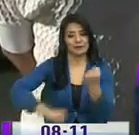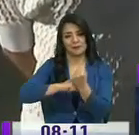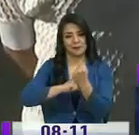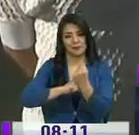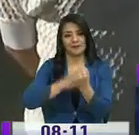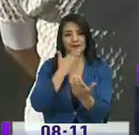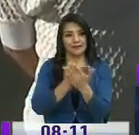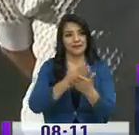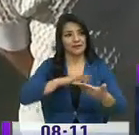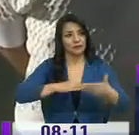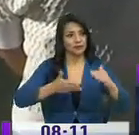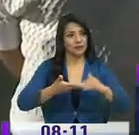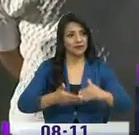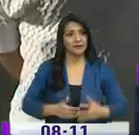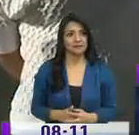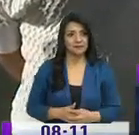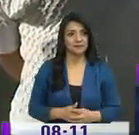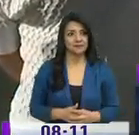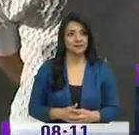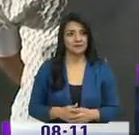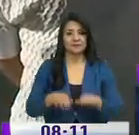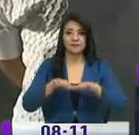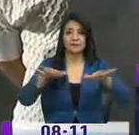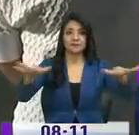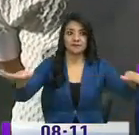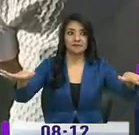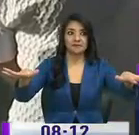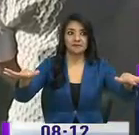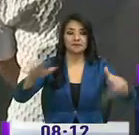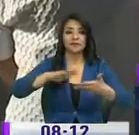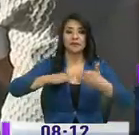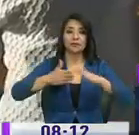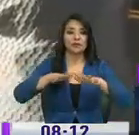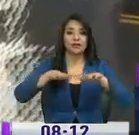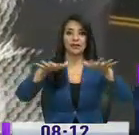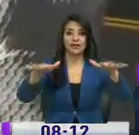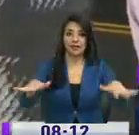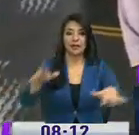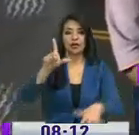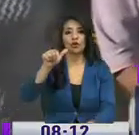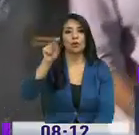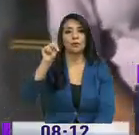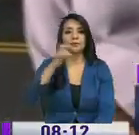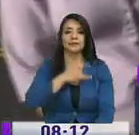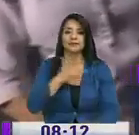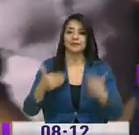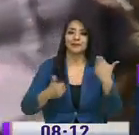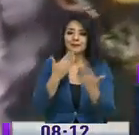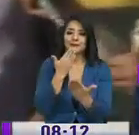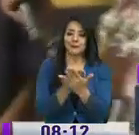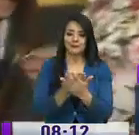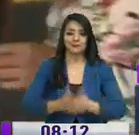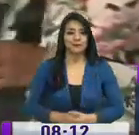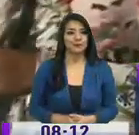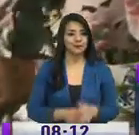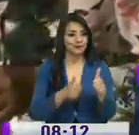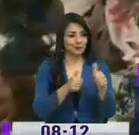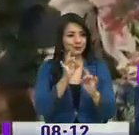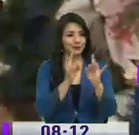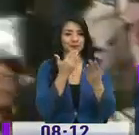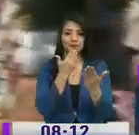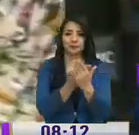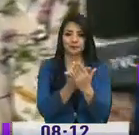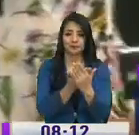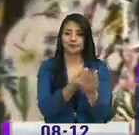bastante y estamos a nivel nacional, a nivel de la comunidad y todo Lumbicí muy contentos y agradecidos. Perfecto,